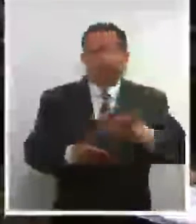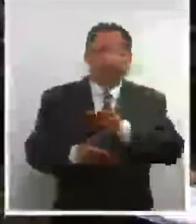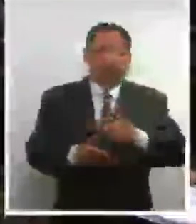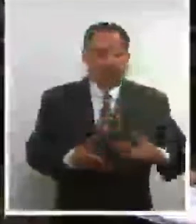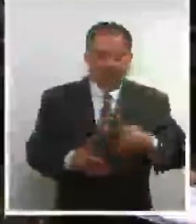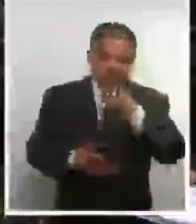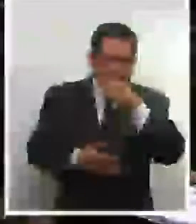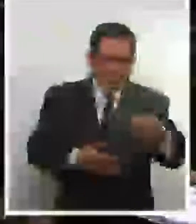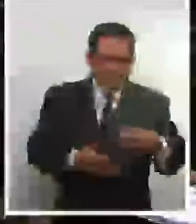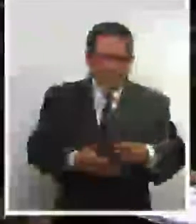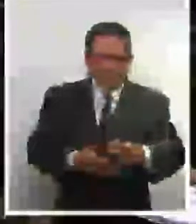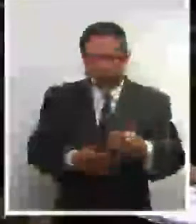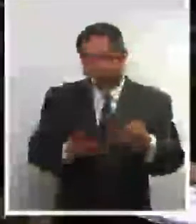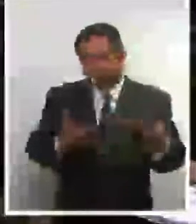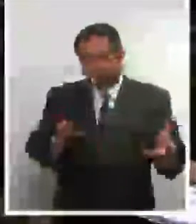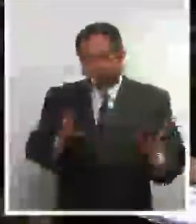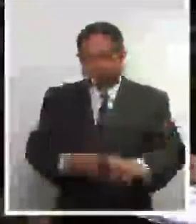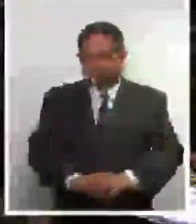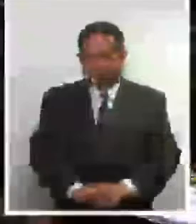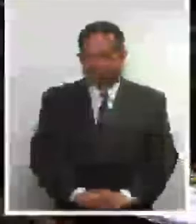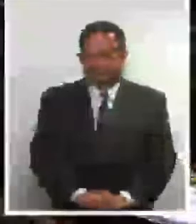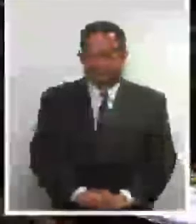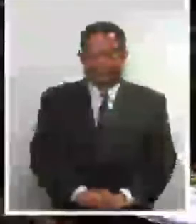presidente. Adelante, diputados.